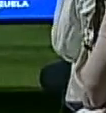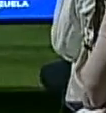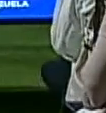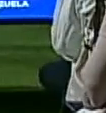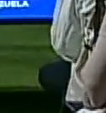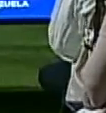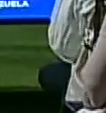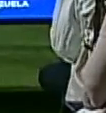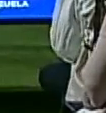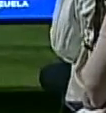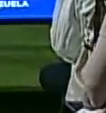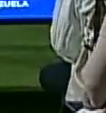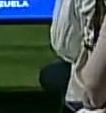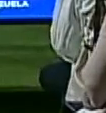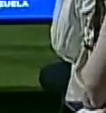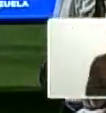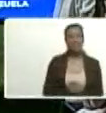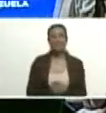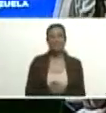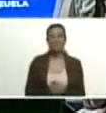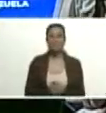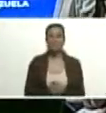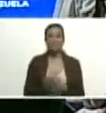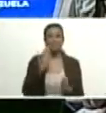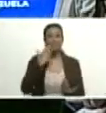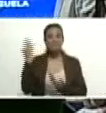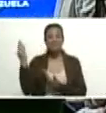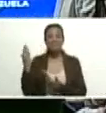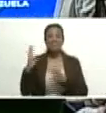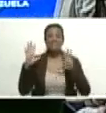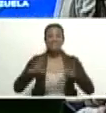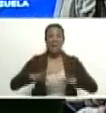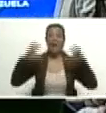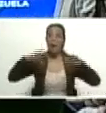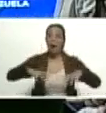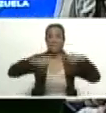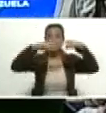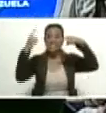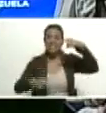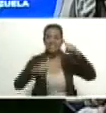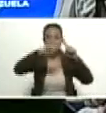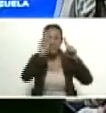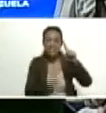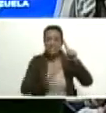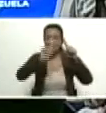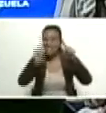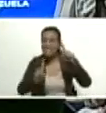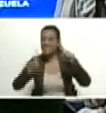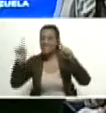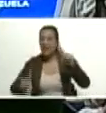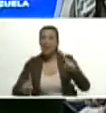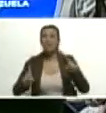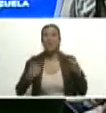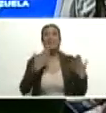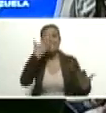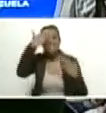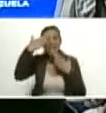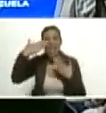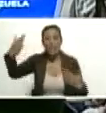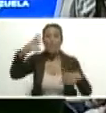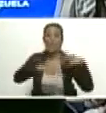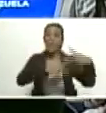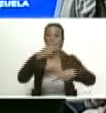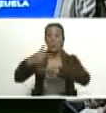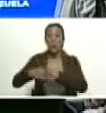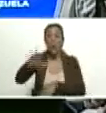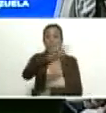abundante con rayos y centellas. Mi saludo, pues, a todos los productores de café del